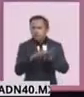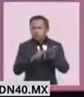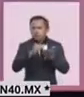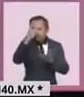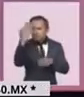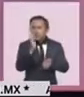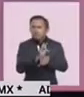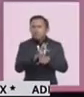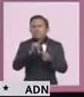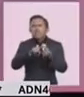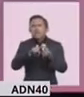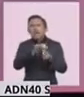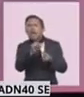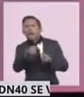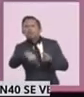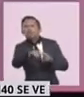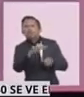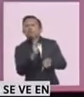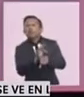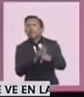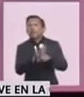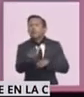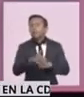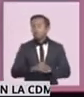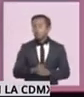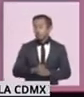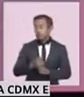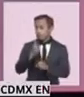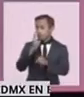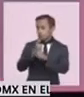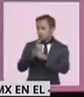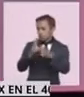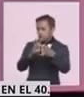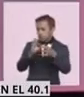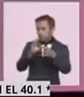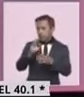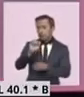y Ayotzinapa en el otoño del 2014. Coincide en el